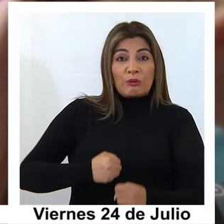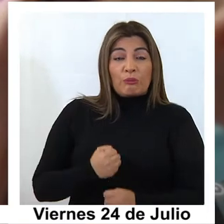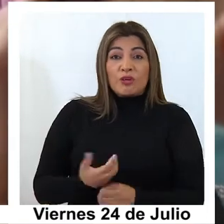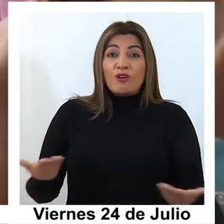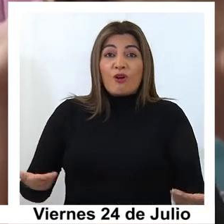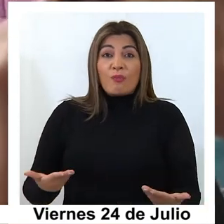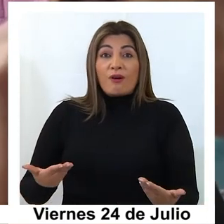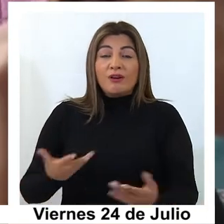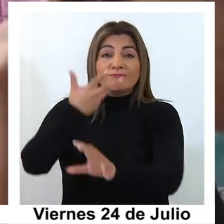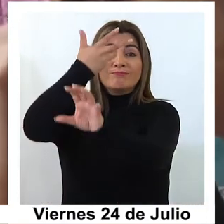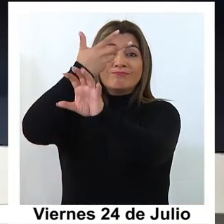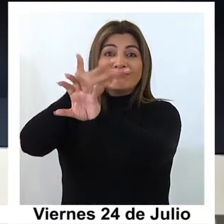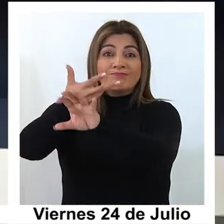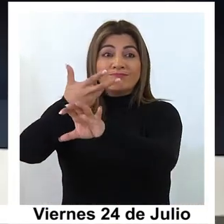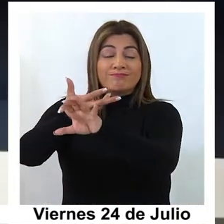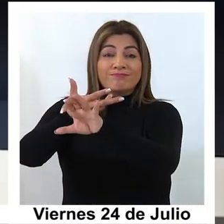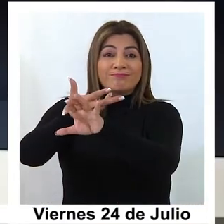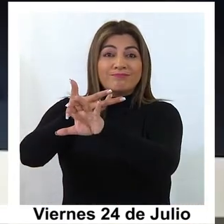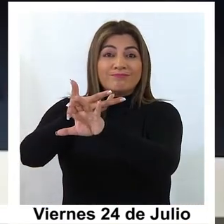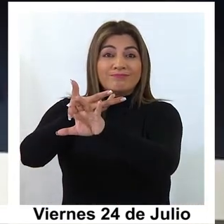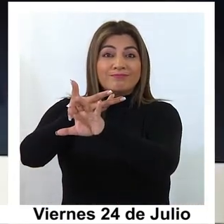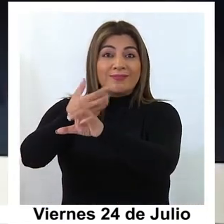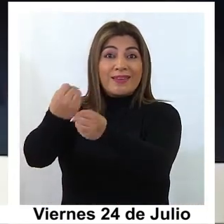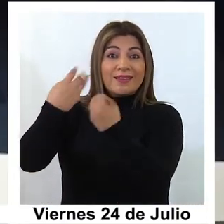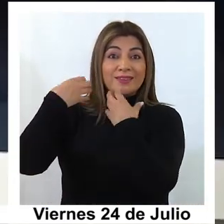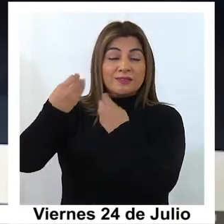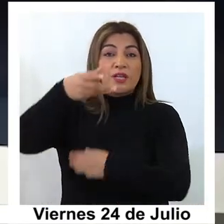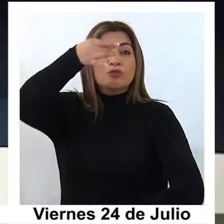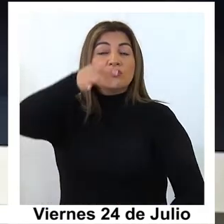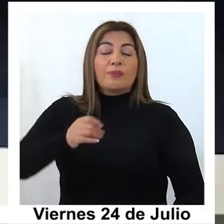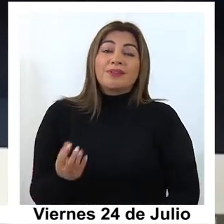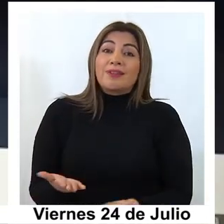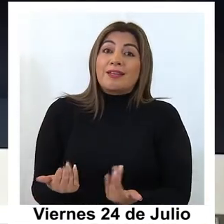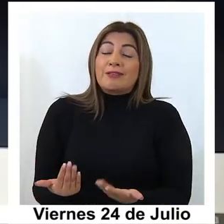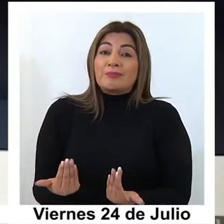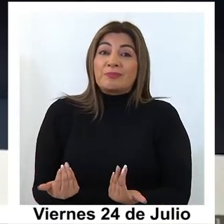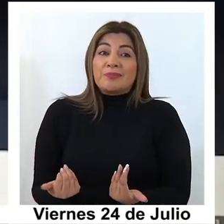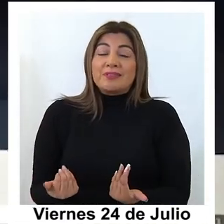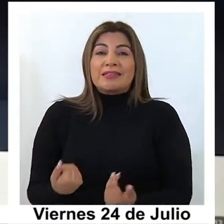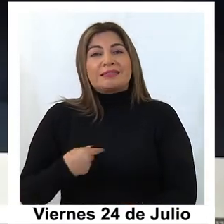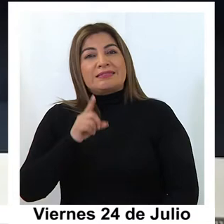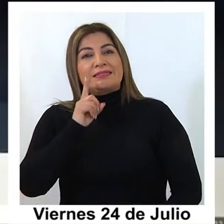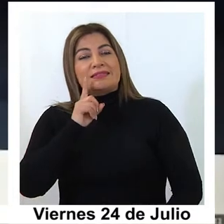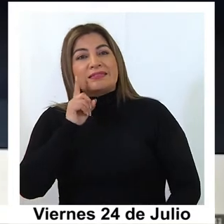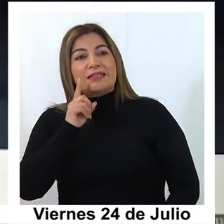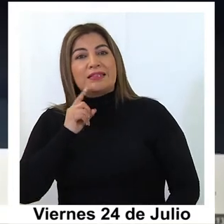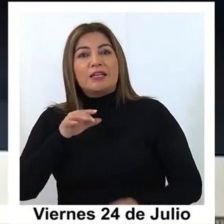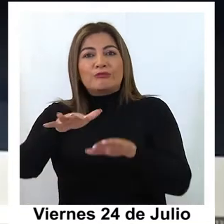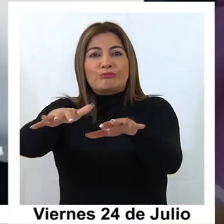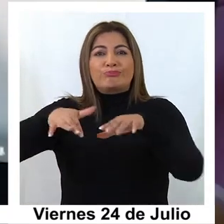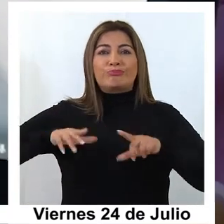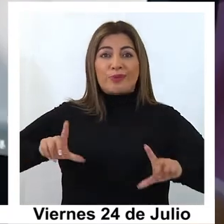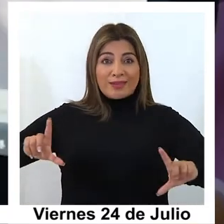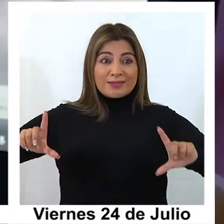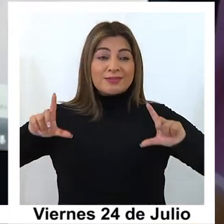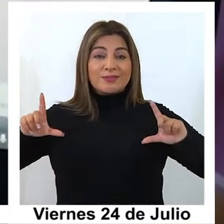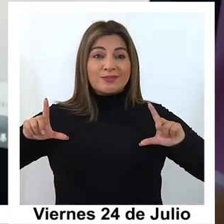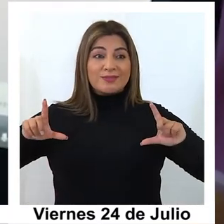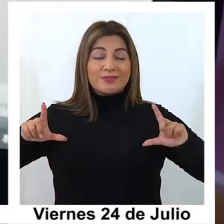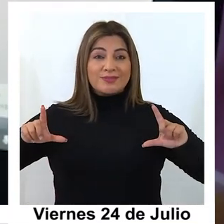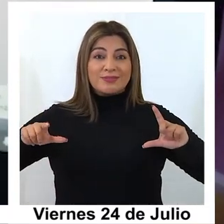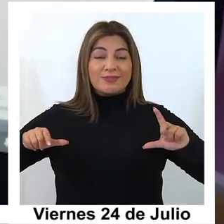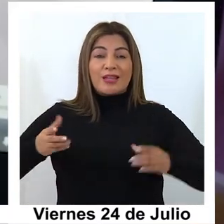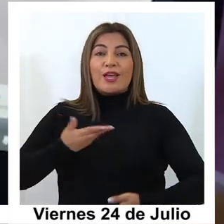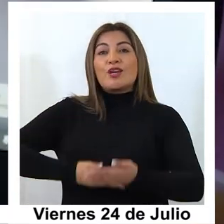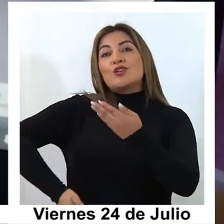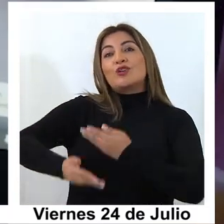través de un computador y clases online. Hoy solo esperan poder al menos tener una ceremonia de graduación para así poder